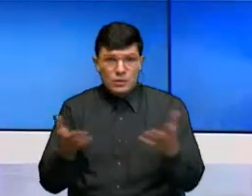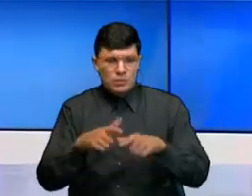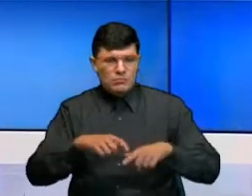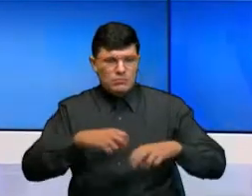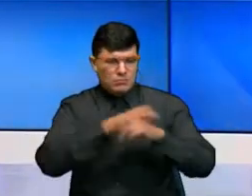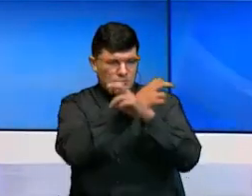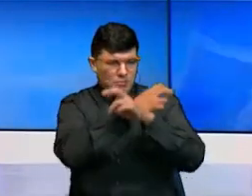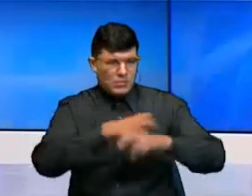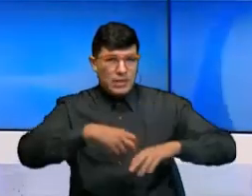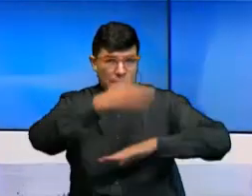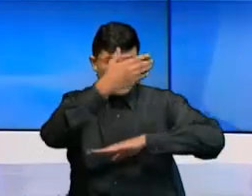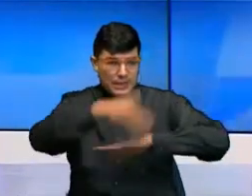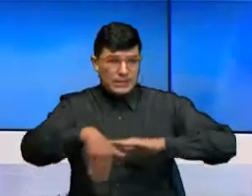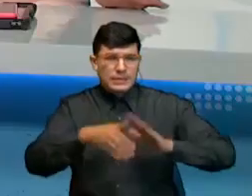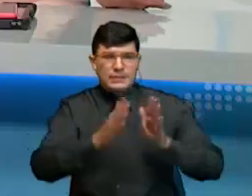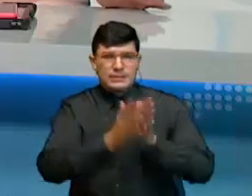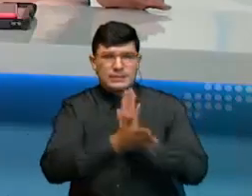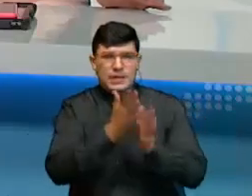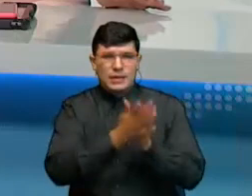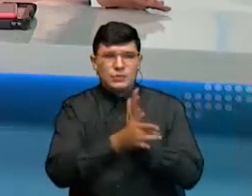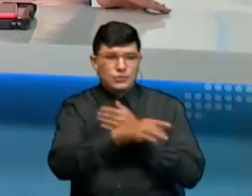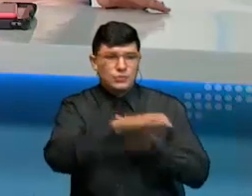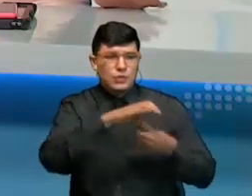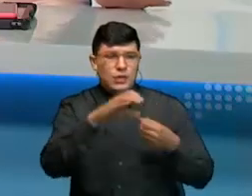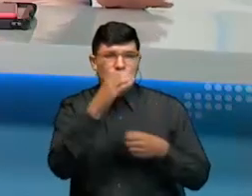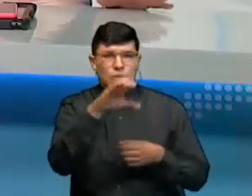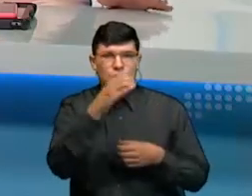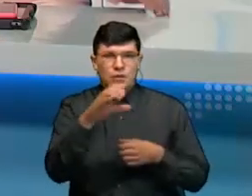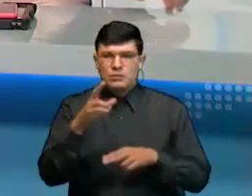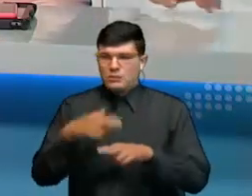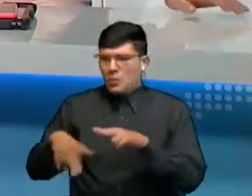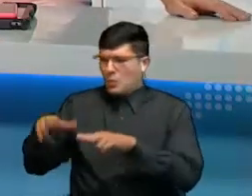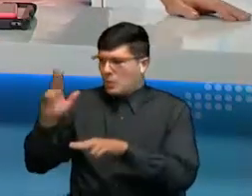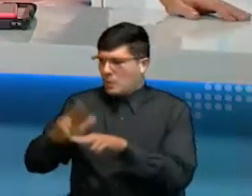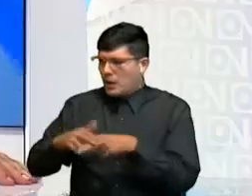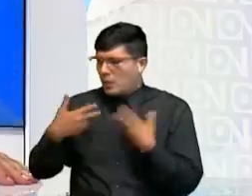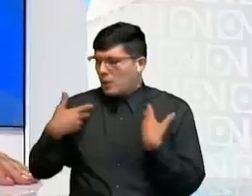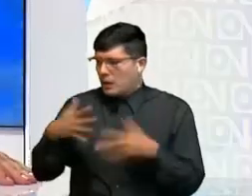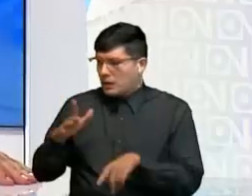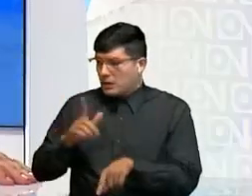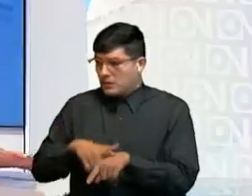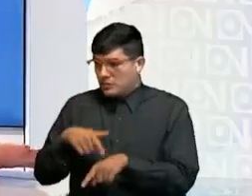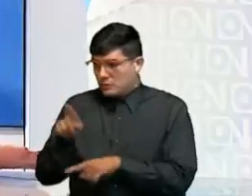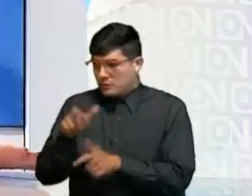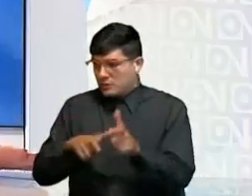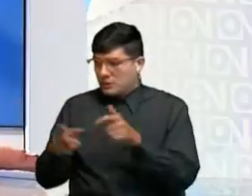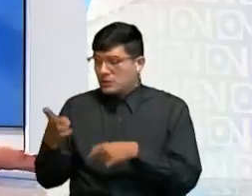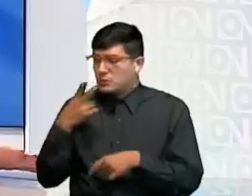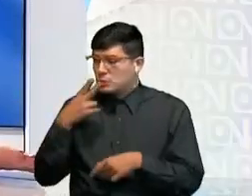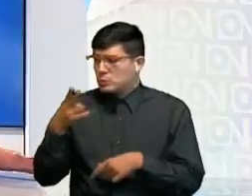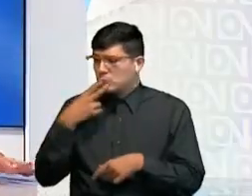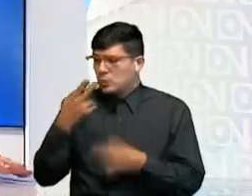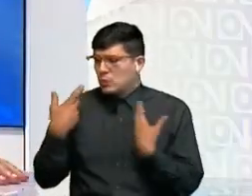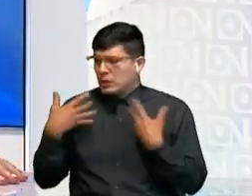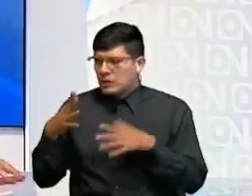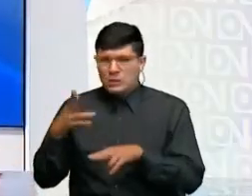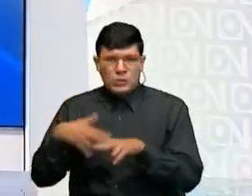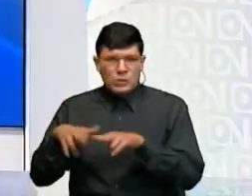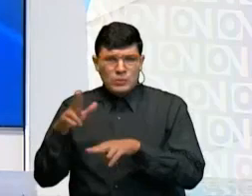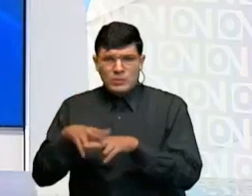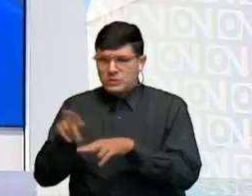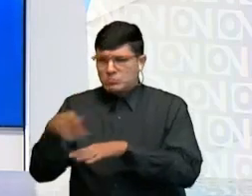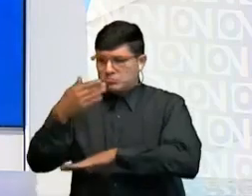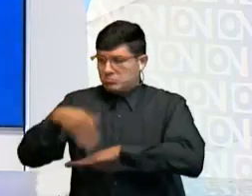de la capital nortesantandereana y es que ya es normal a cualquier hora del día ver a jóvenes consumiendo con todo tipo de alucinógenos